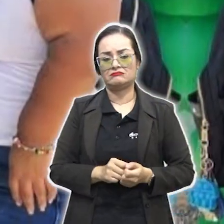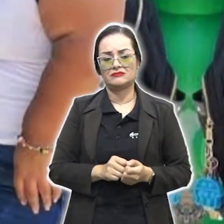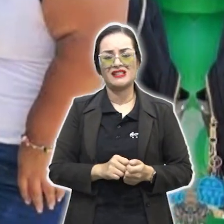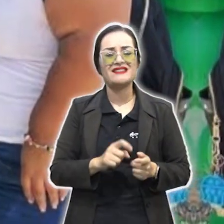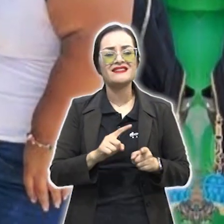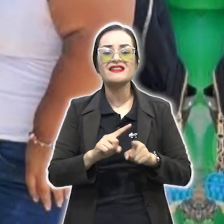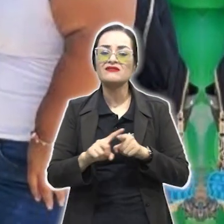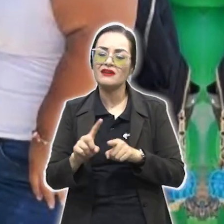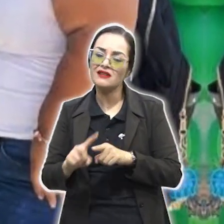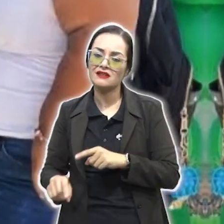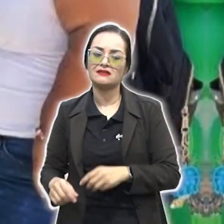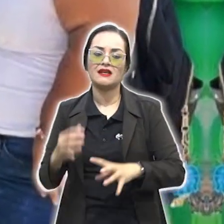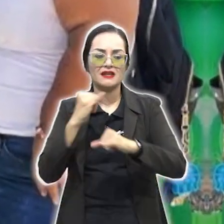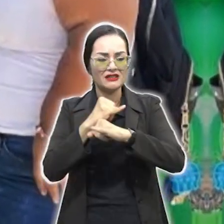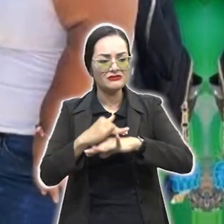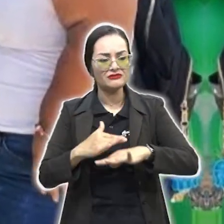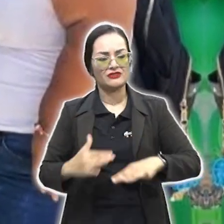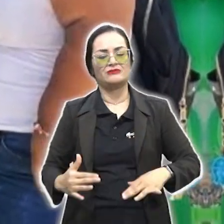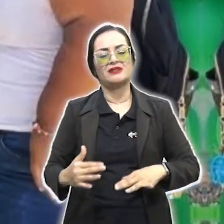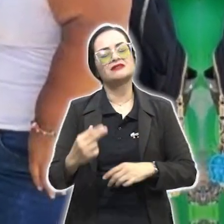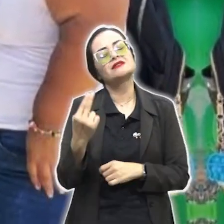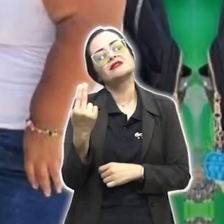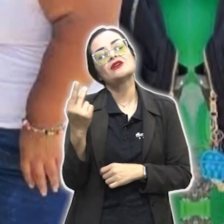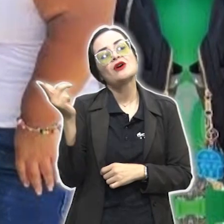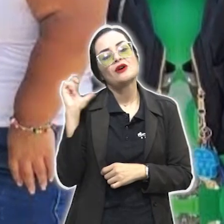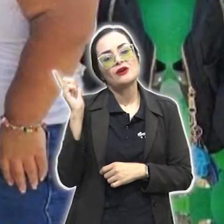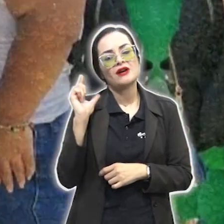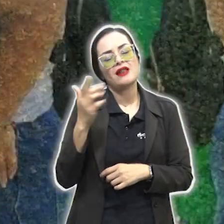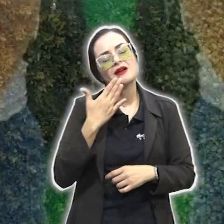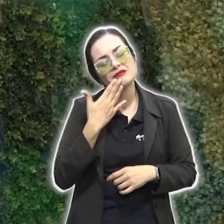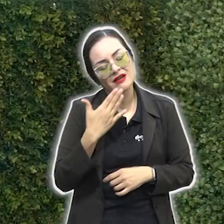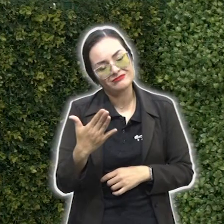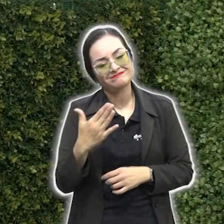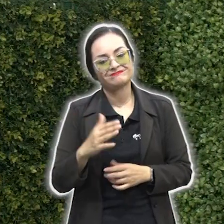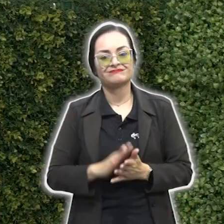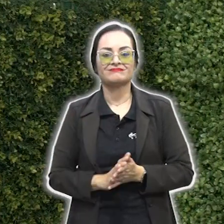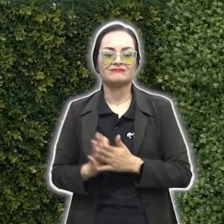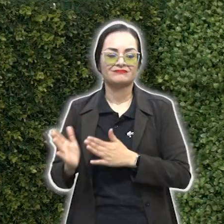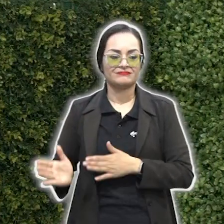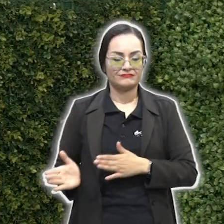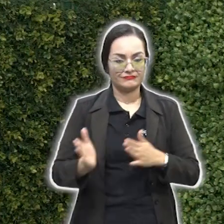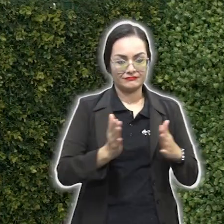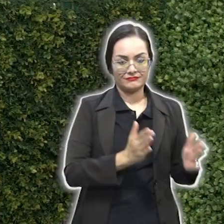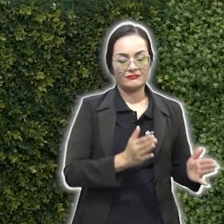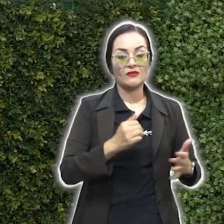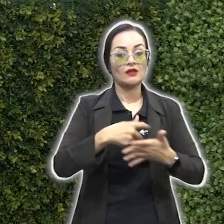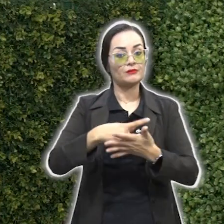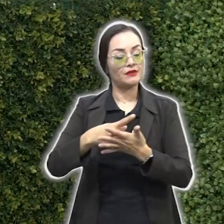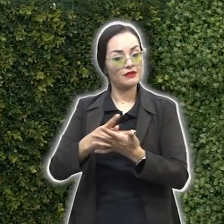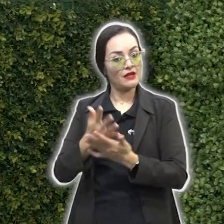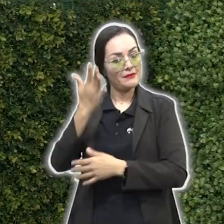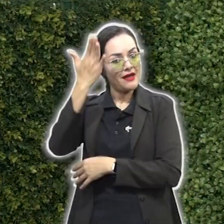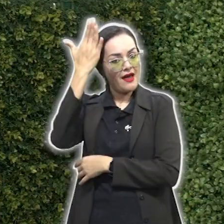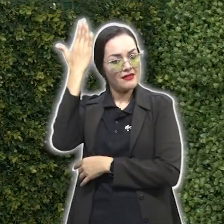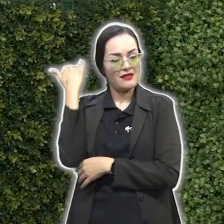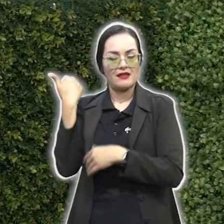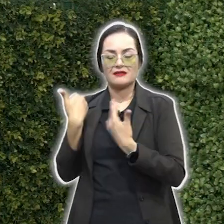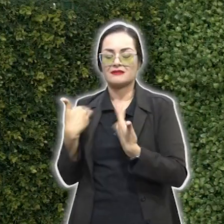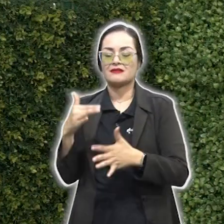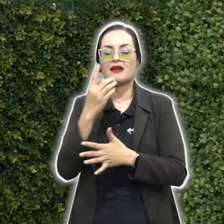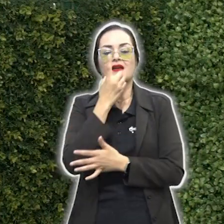acondroplasia. Esperando les sirva la información. Gracias. Y como en otros programas anteriores, ya te